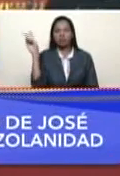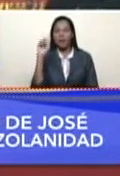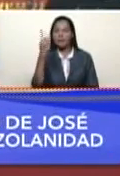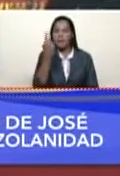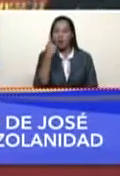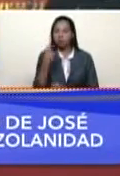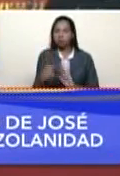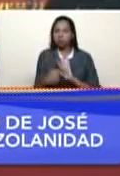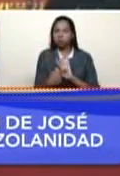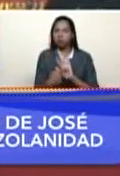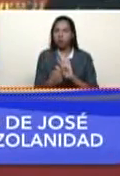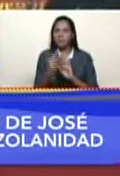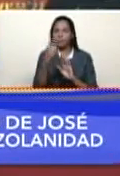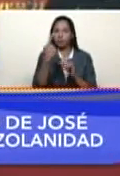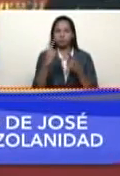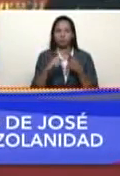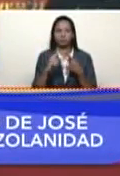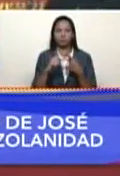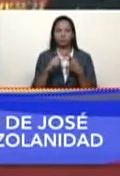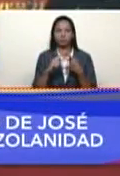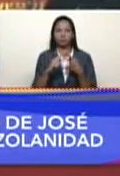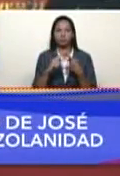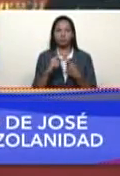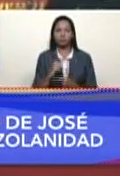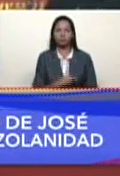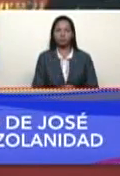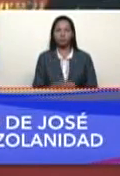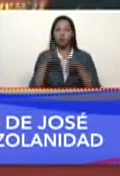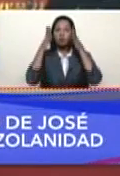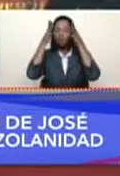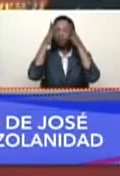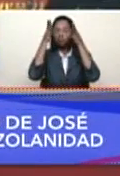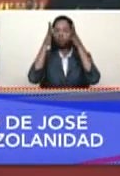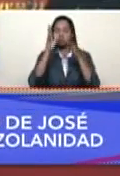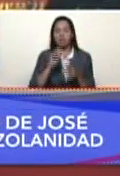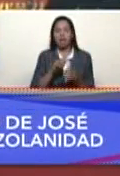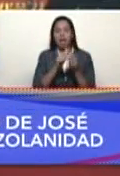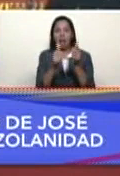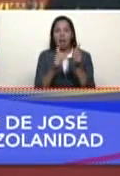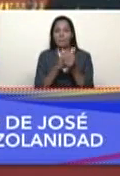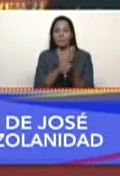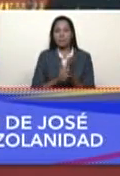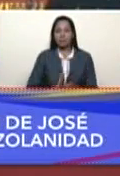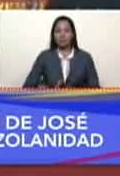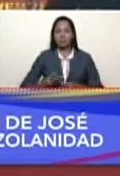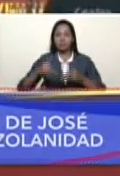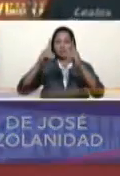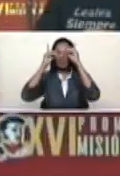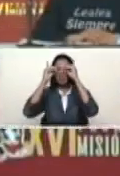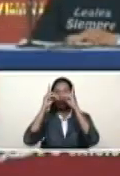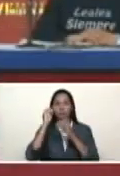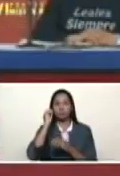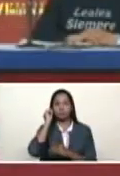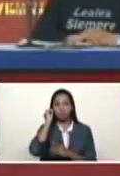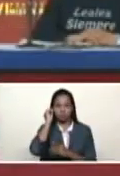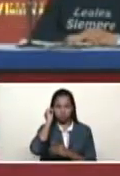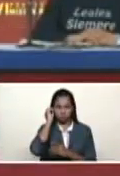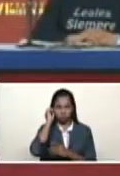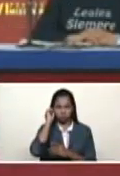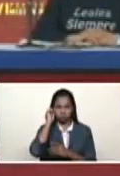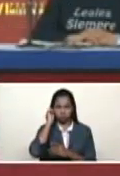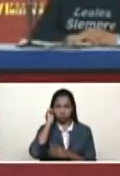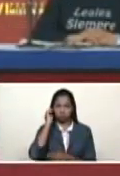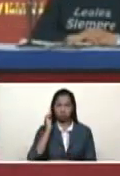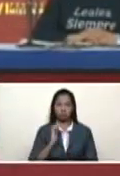proponen que le instruya a la vicepresidenta ejecutiva Delcy Rodríguez la